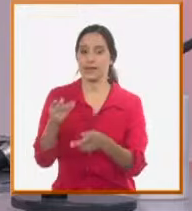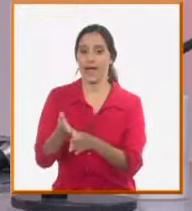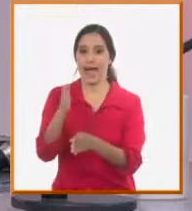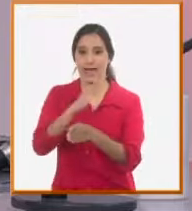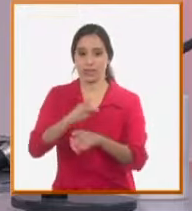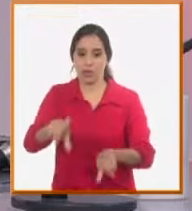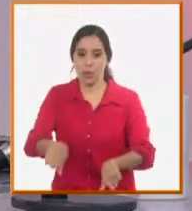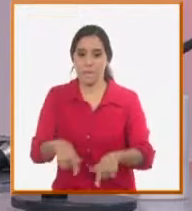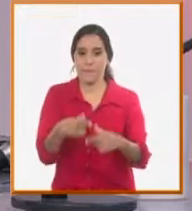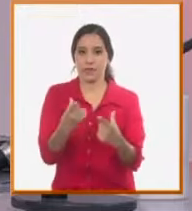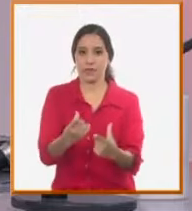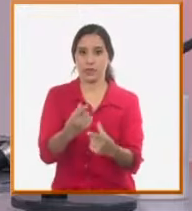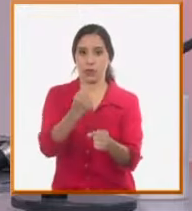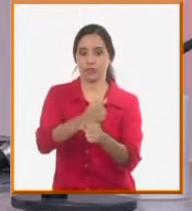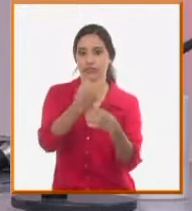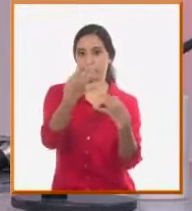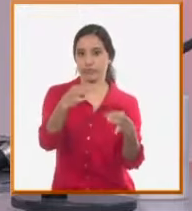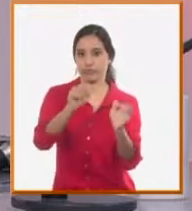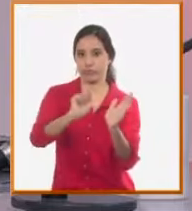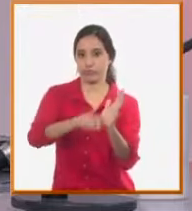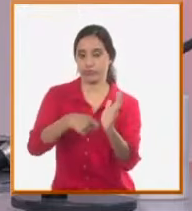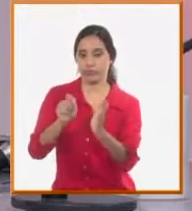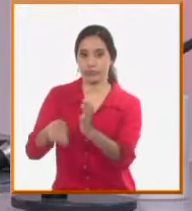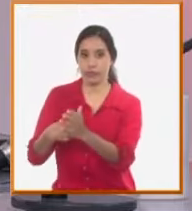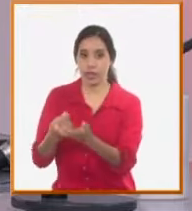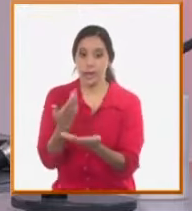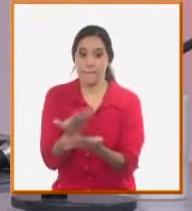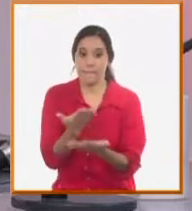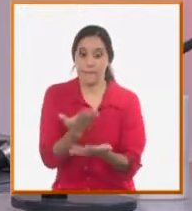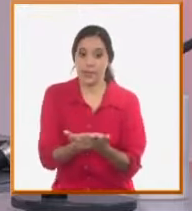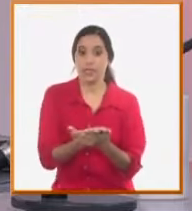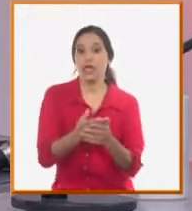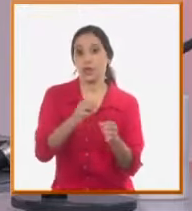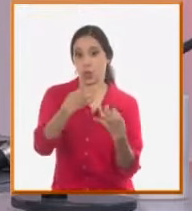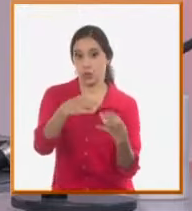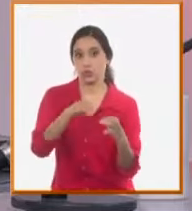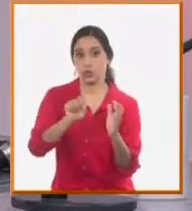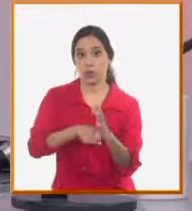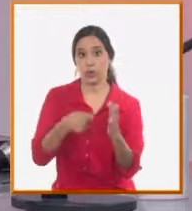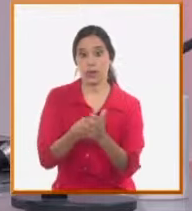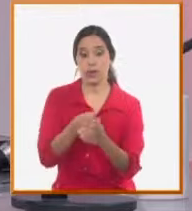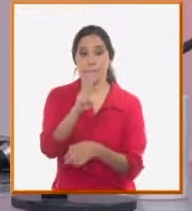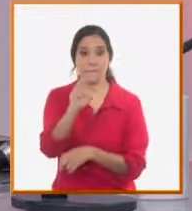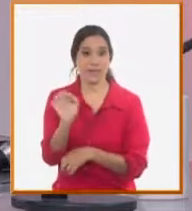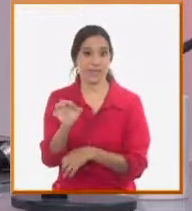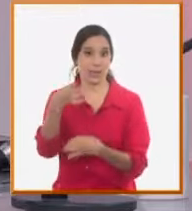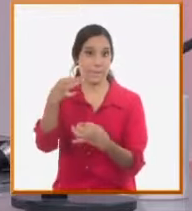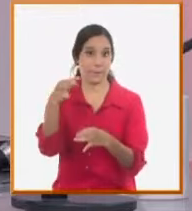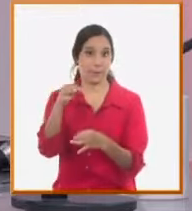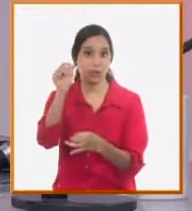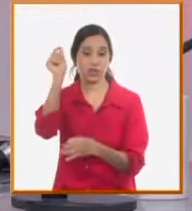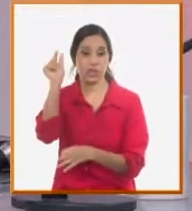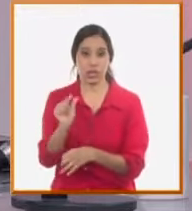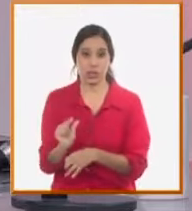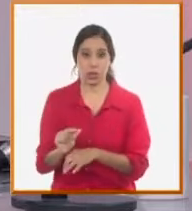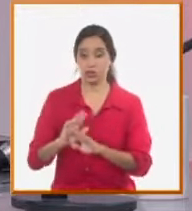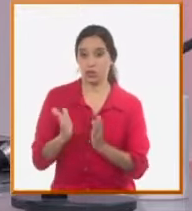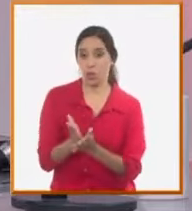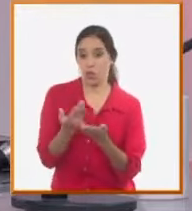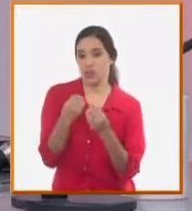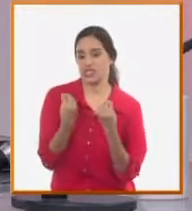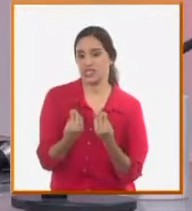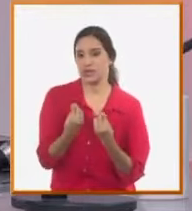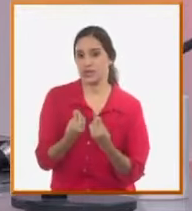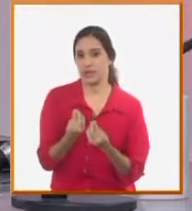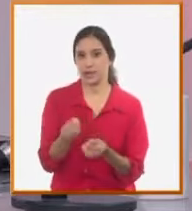de lo contratado. Pasa que contratas a una entidad constructora, le extiendes un anticipo del 20% del presupuesto adjudicado y qué garantías hay de que lo